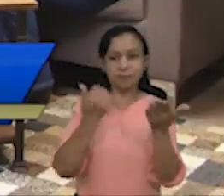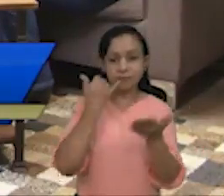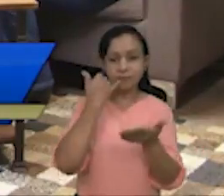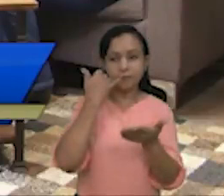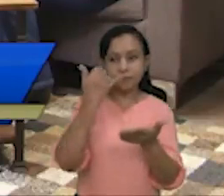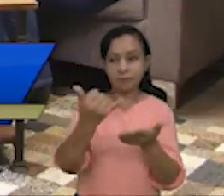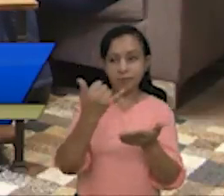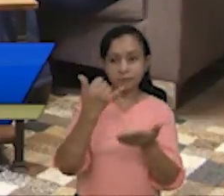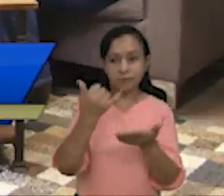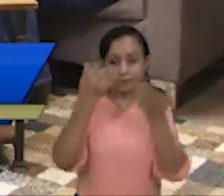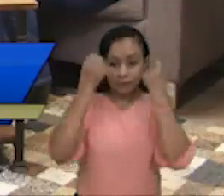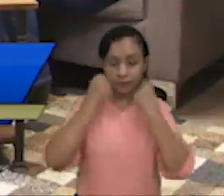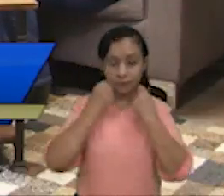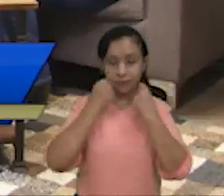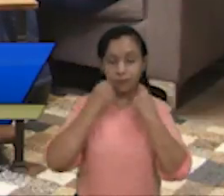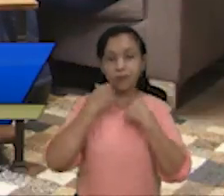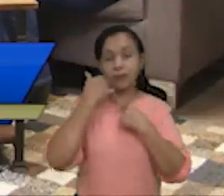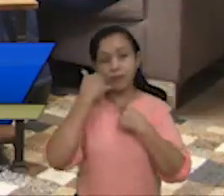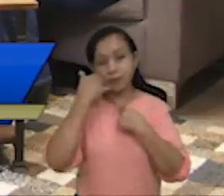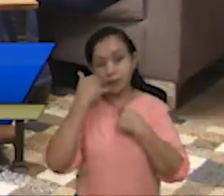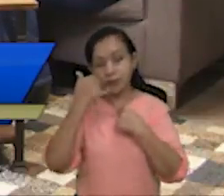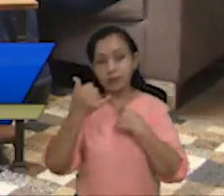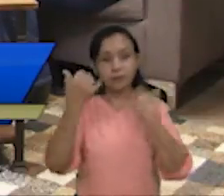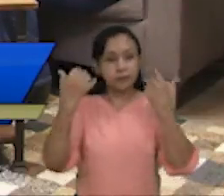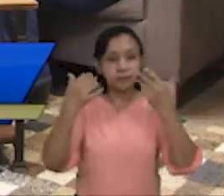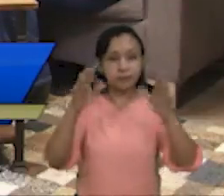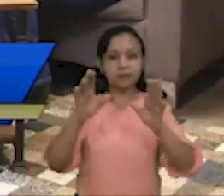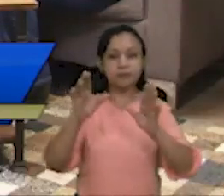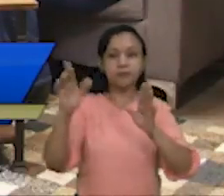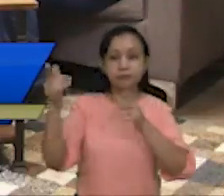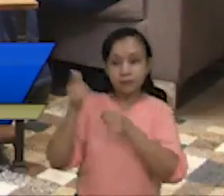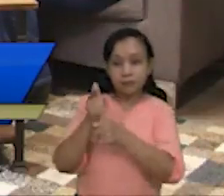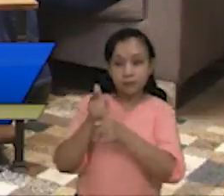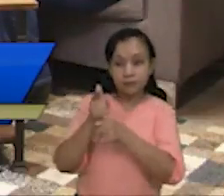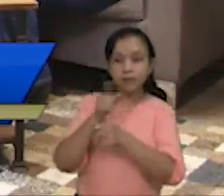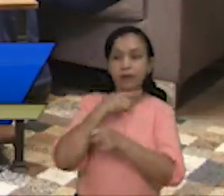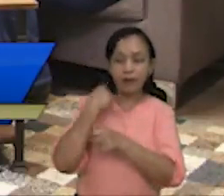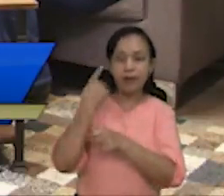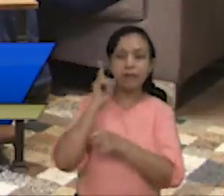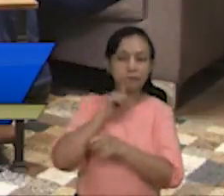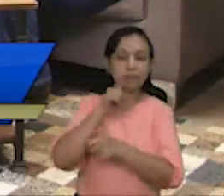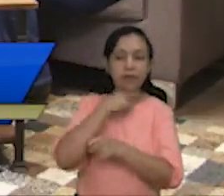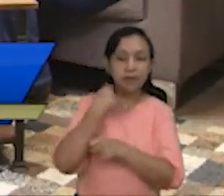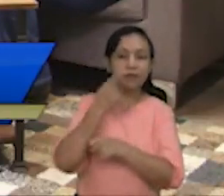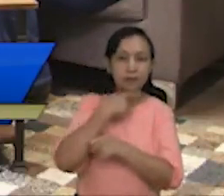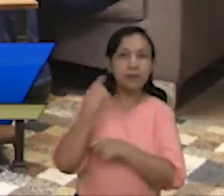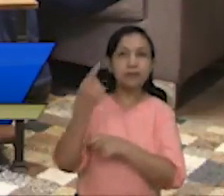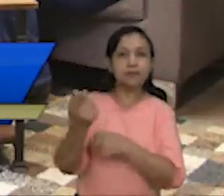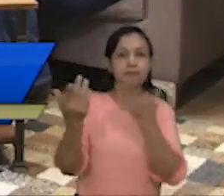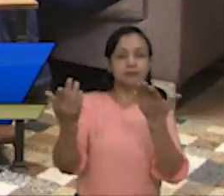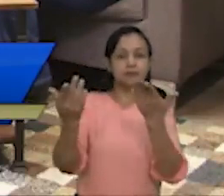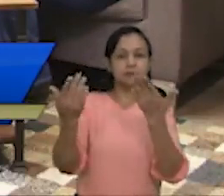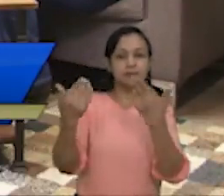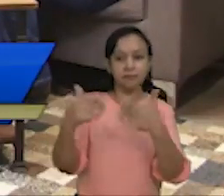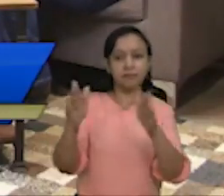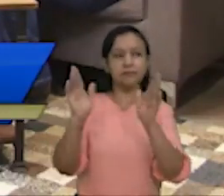me pongo el rostro cubierto, te digo cualquier cosa, vos me estás entrevistando como que sí es una verdad absoluta. Y lo dejás